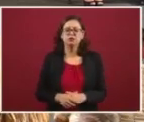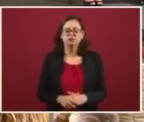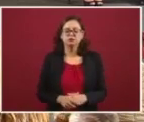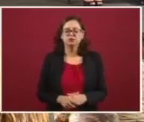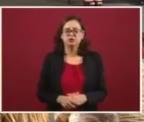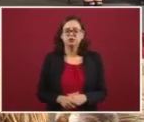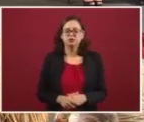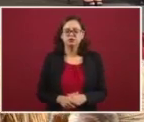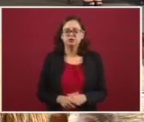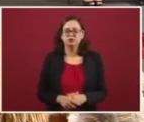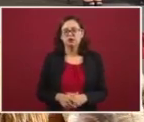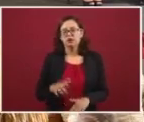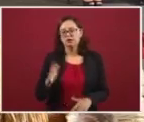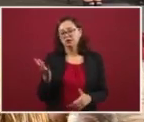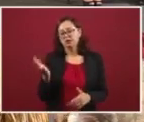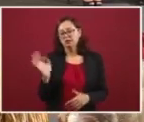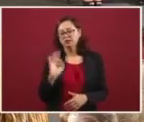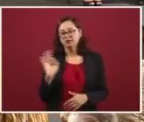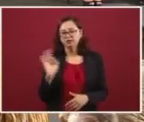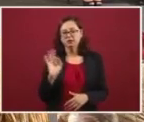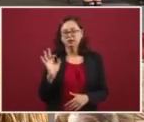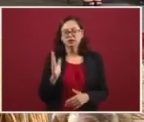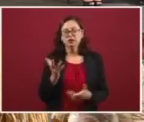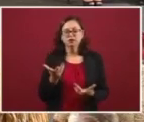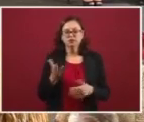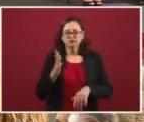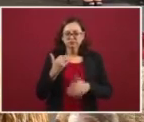no se difundió bien o no todos pudieron